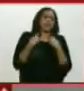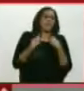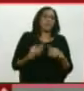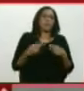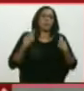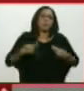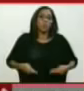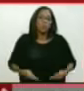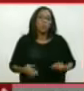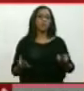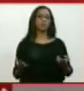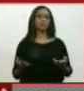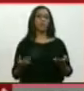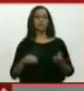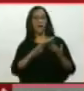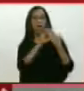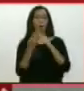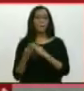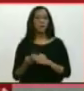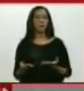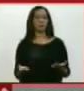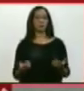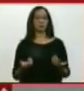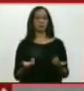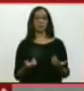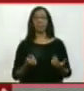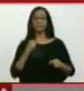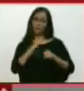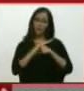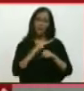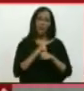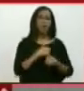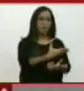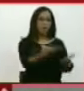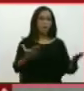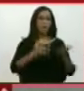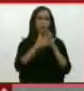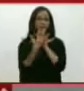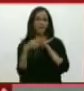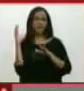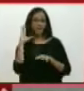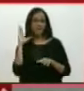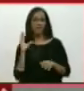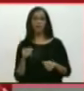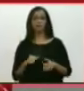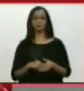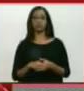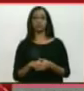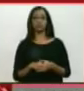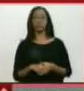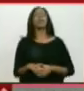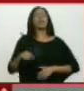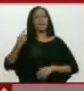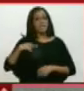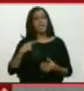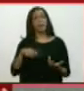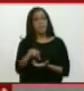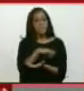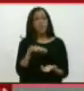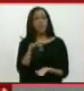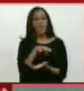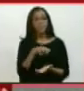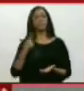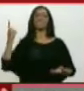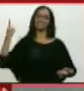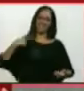trasladen esos recursos para las comunidades, que trasladen esos recursos para los barrios de Caracas, para los barrios de Venezuela, que tenemos problemas.